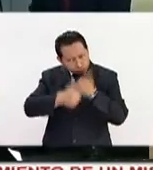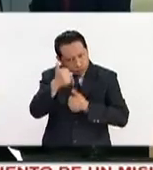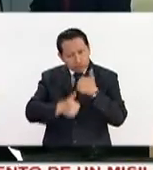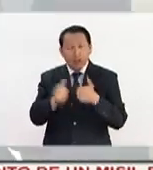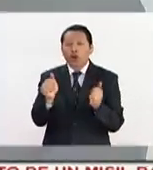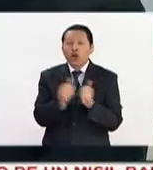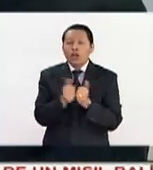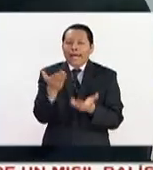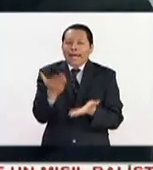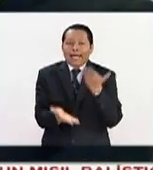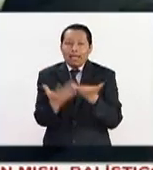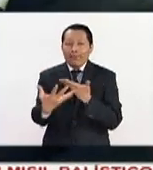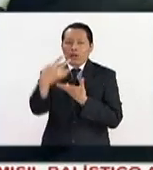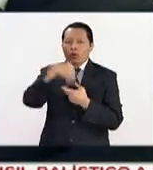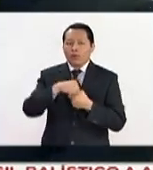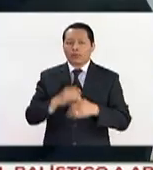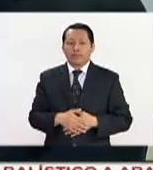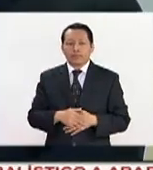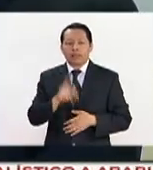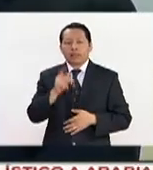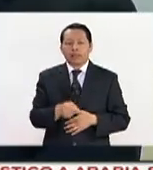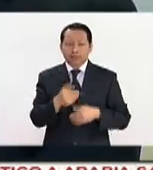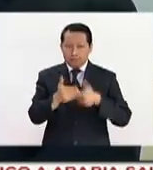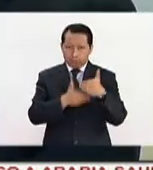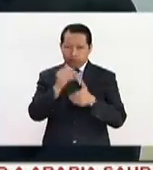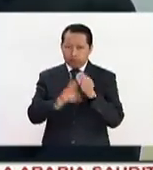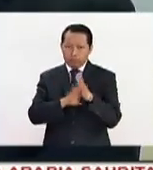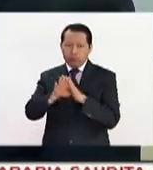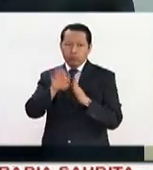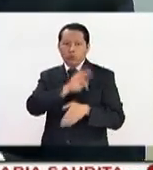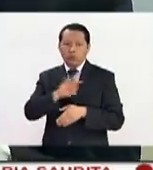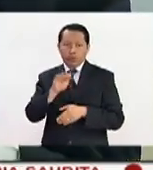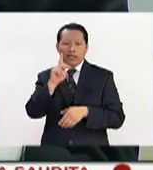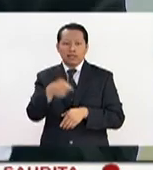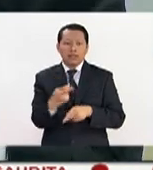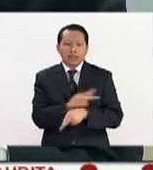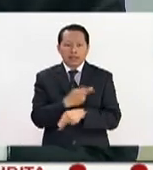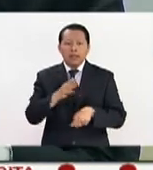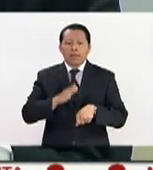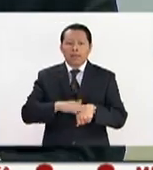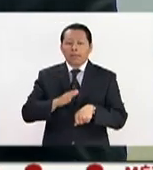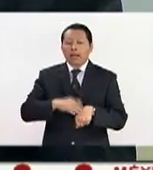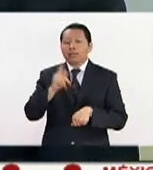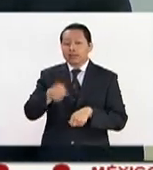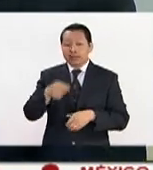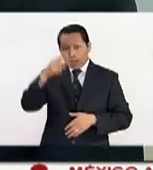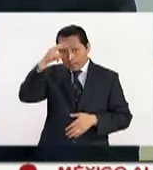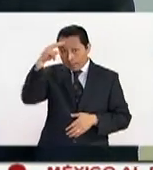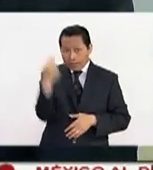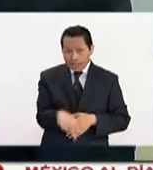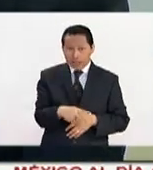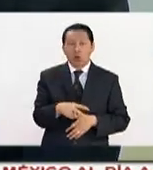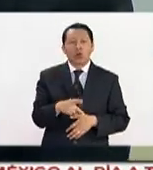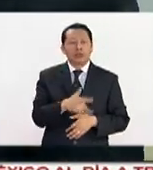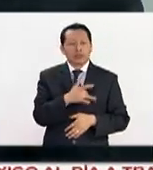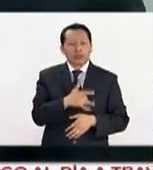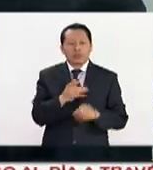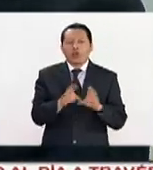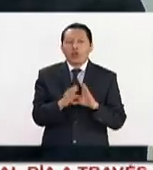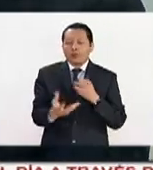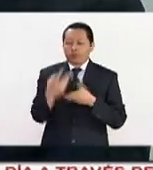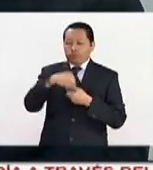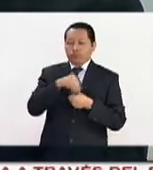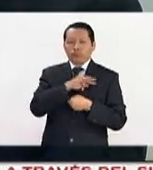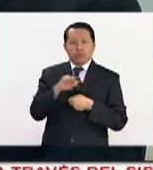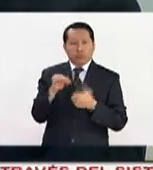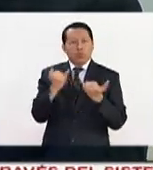e inclusión. Tiene que ser un crecimiento que se traduzca en que más, en este caso mexicanos, nos sintamos parte de